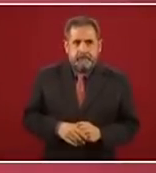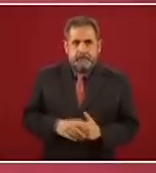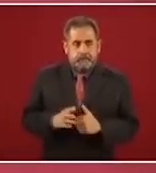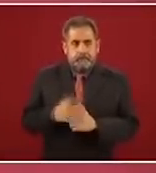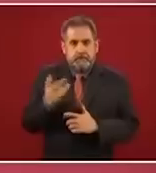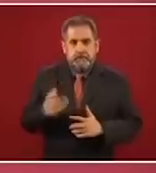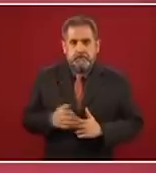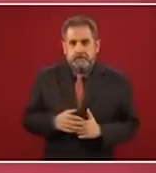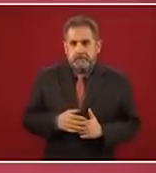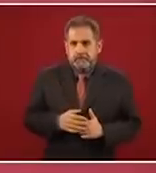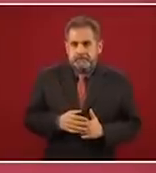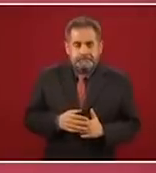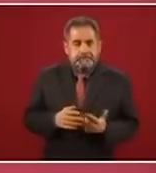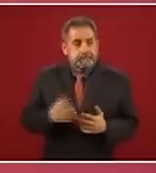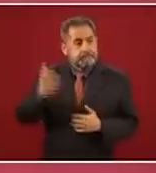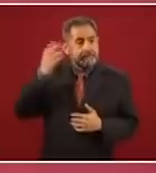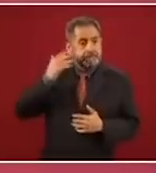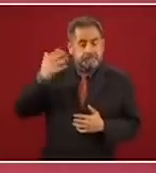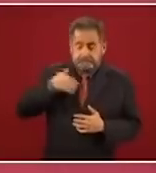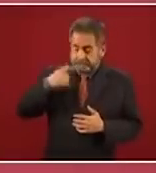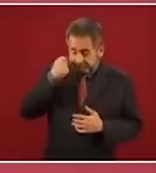porque había consigna